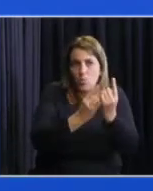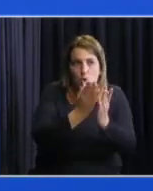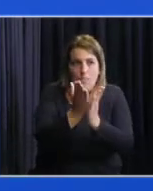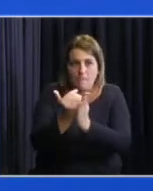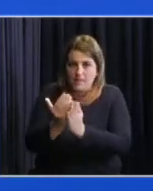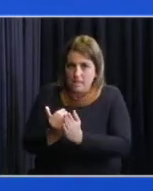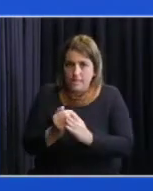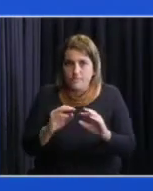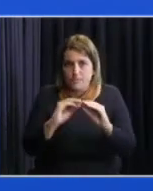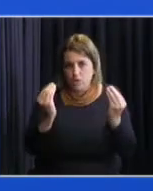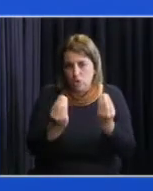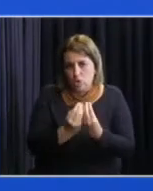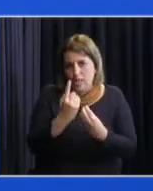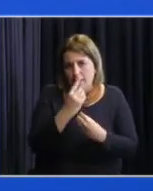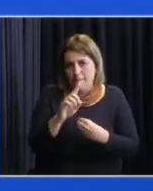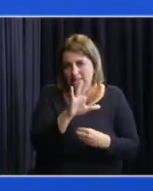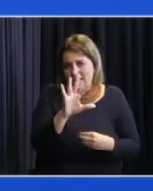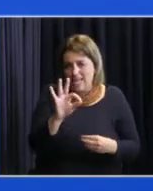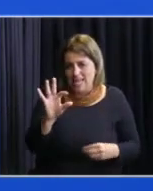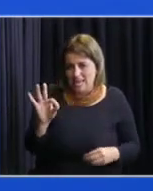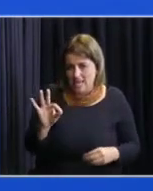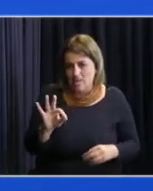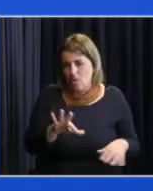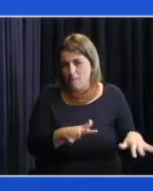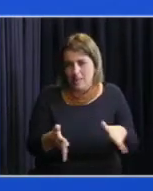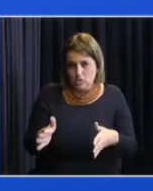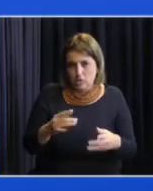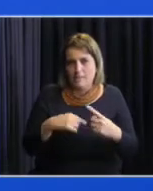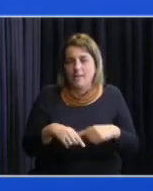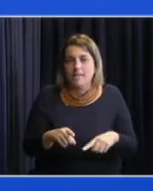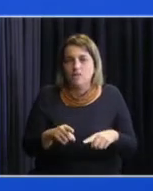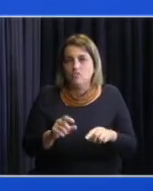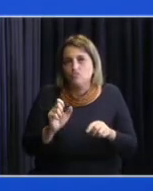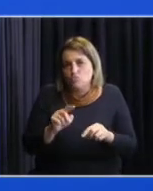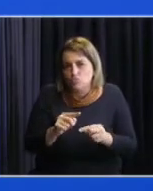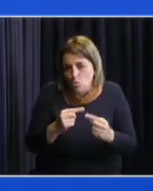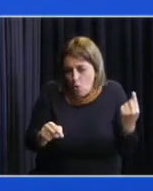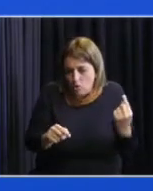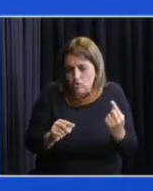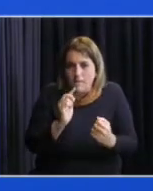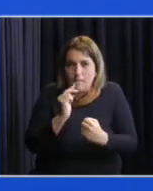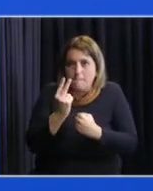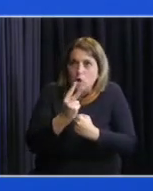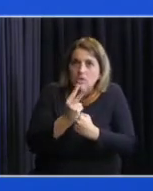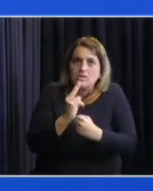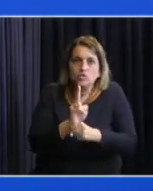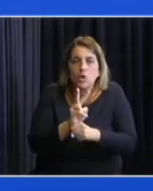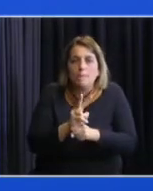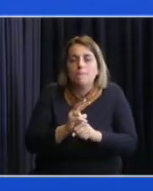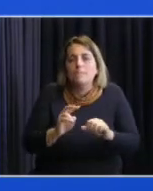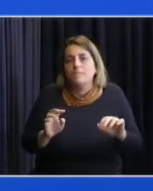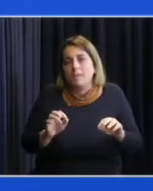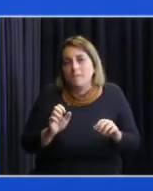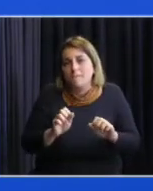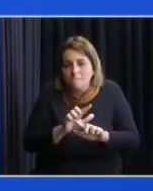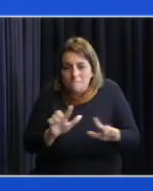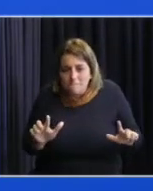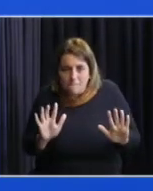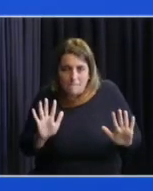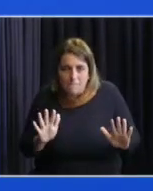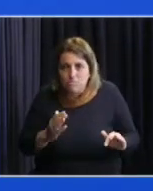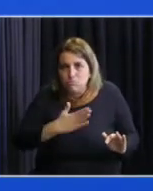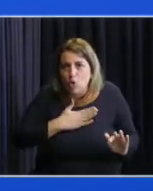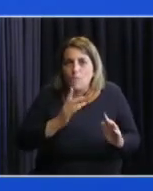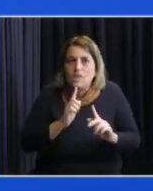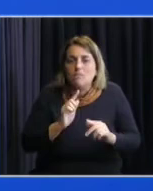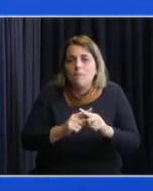Son aproximadamente 1.500 que van a tener sus elementos de protección personal y sus elementos vinculados a